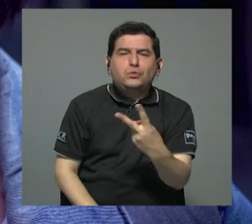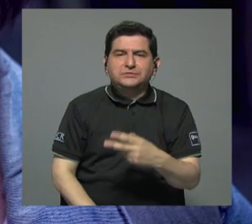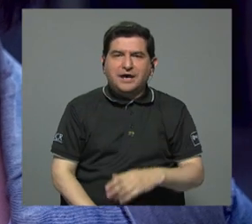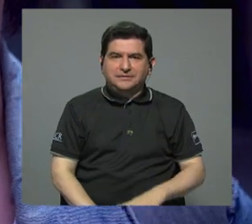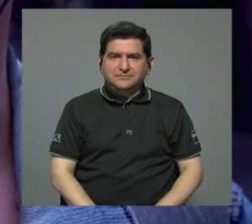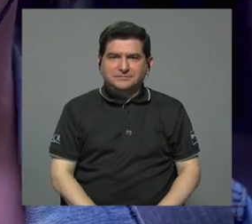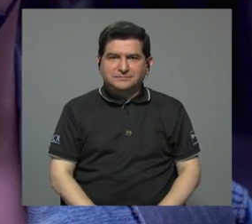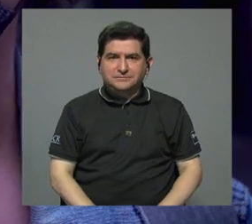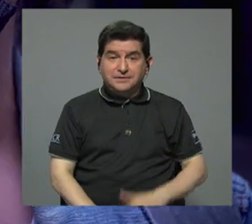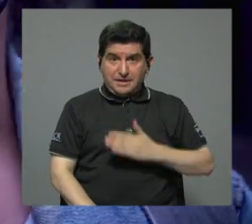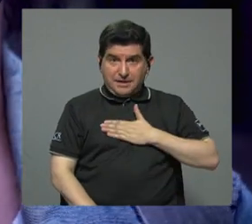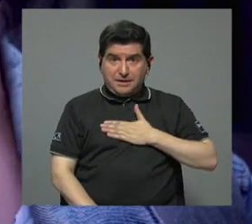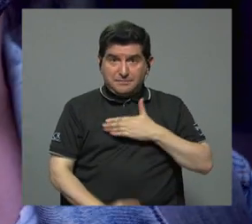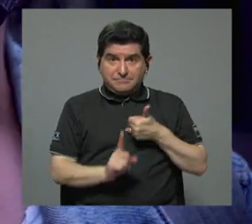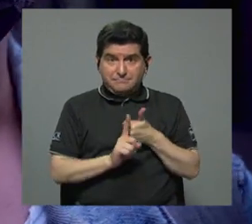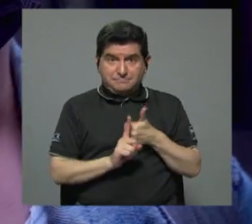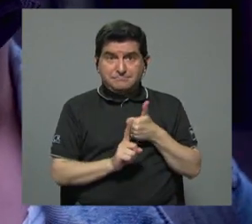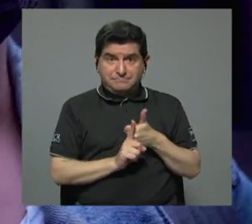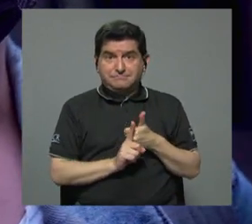mí